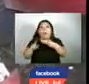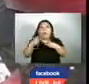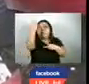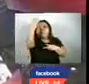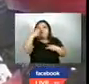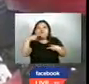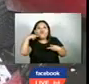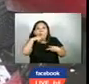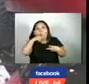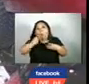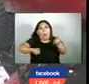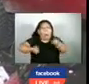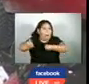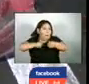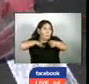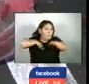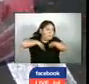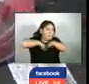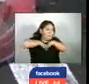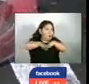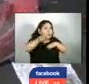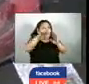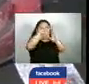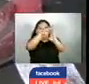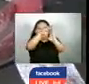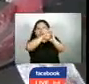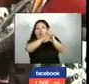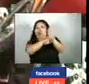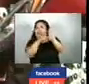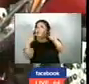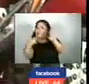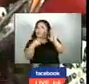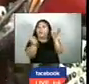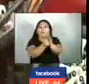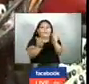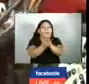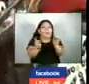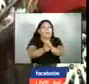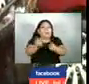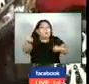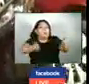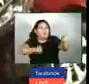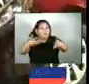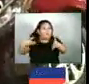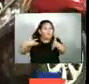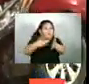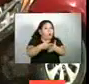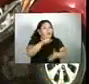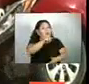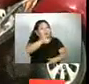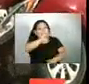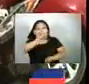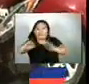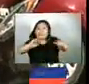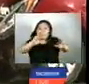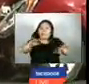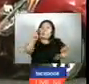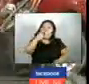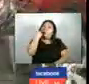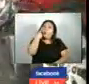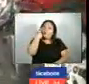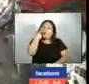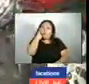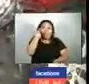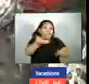y la excesiva velocidad son los que encabezan la lista de accidentes en carreteras, por lo que hacen hincapié a las personas a manejar